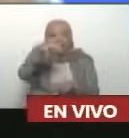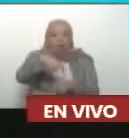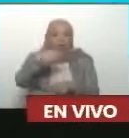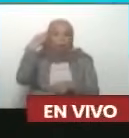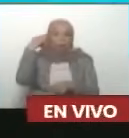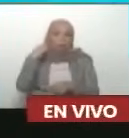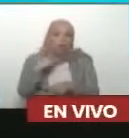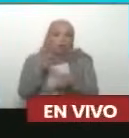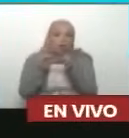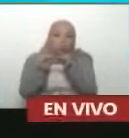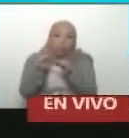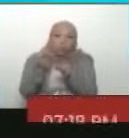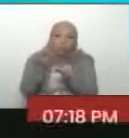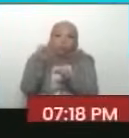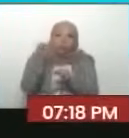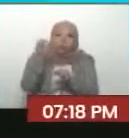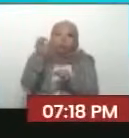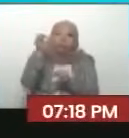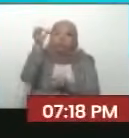Una belleza, Canaima.